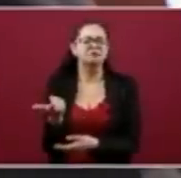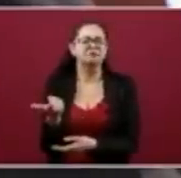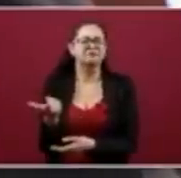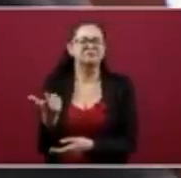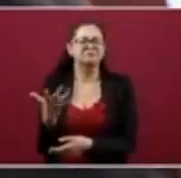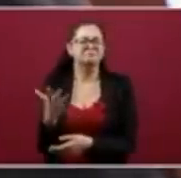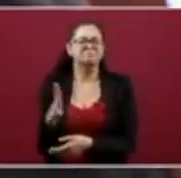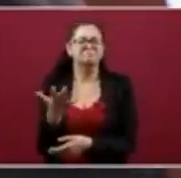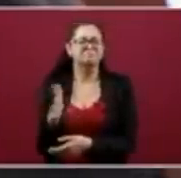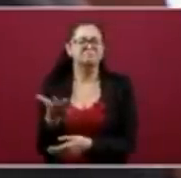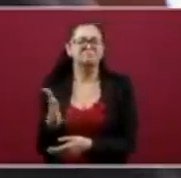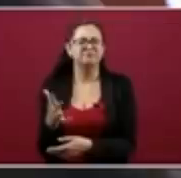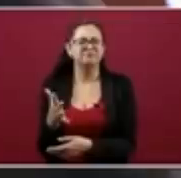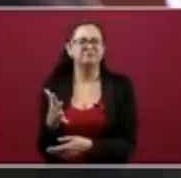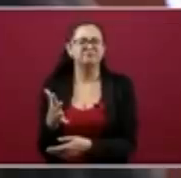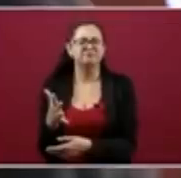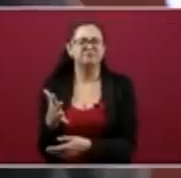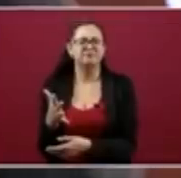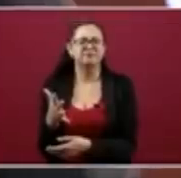aproximado,